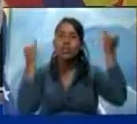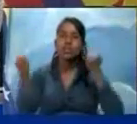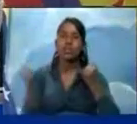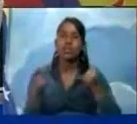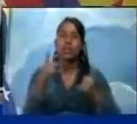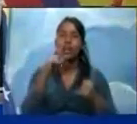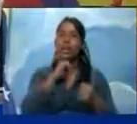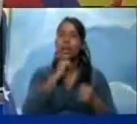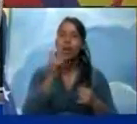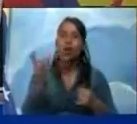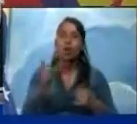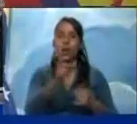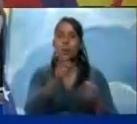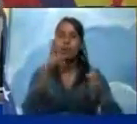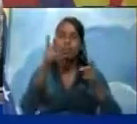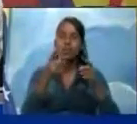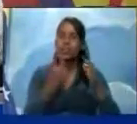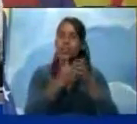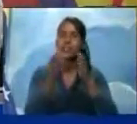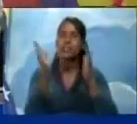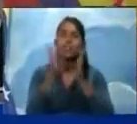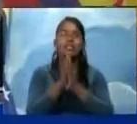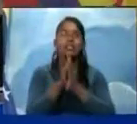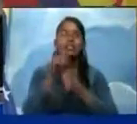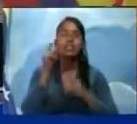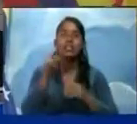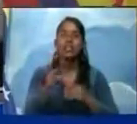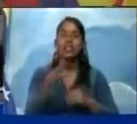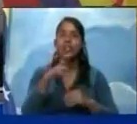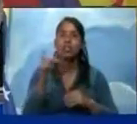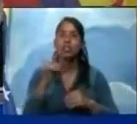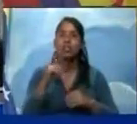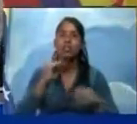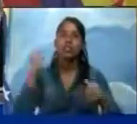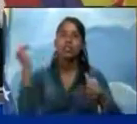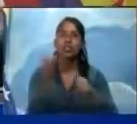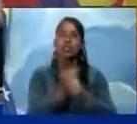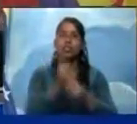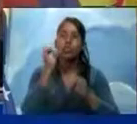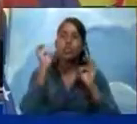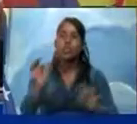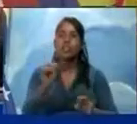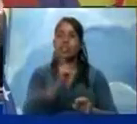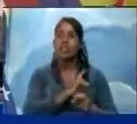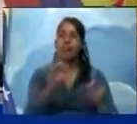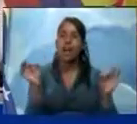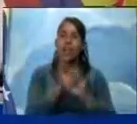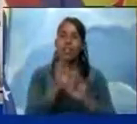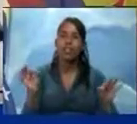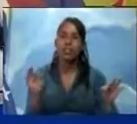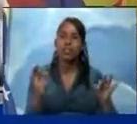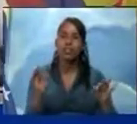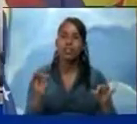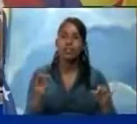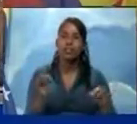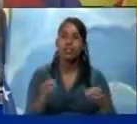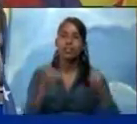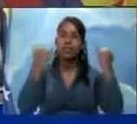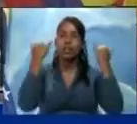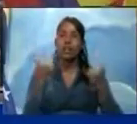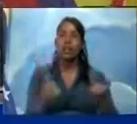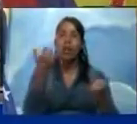era una persona íntegro, y en él no se encontró ningún vicio.